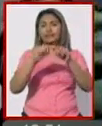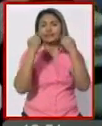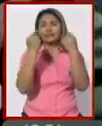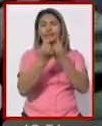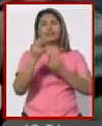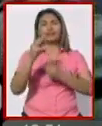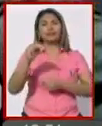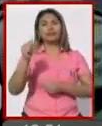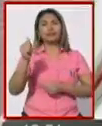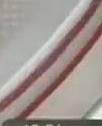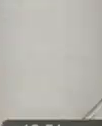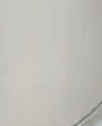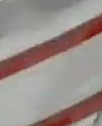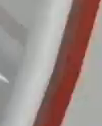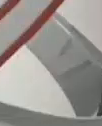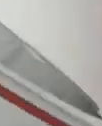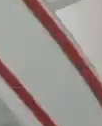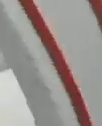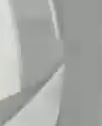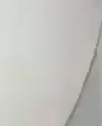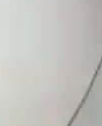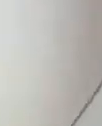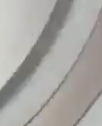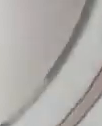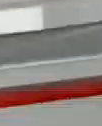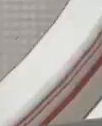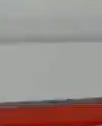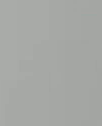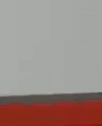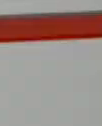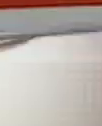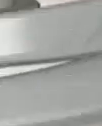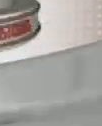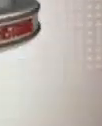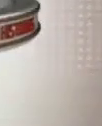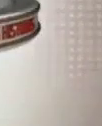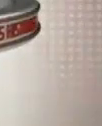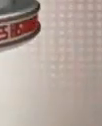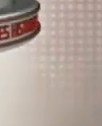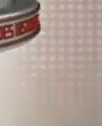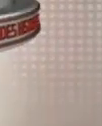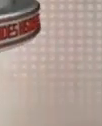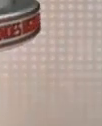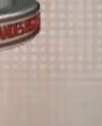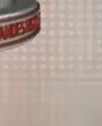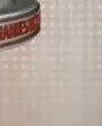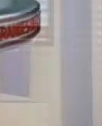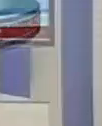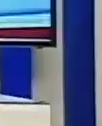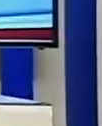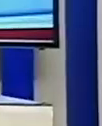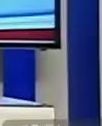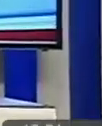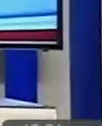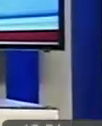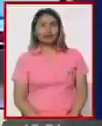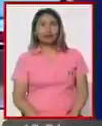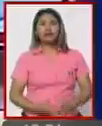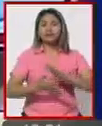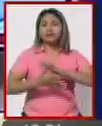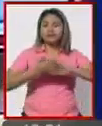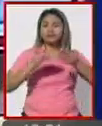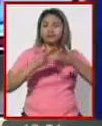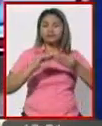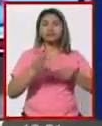partido. En instantes, al día. día. Les